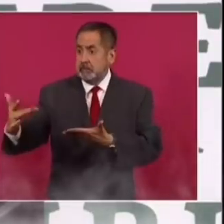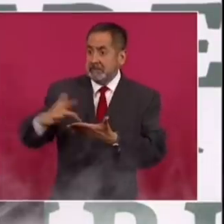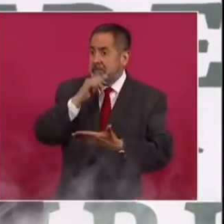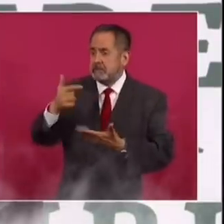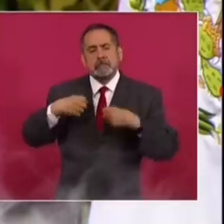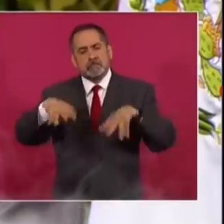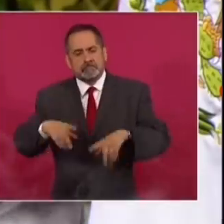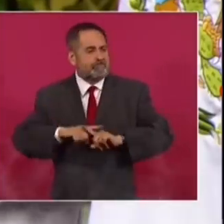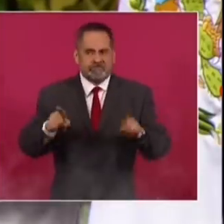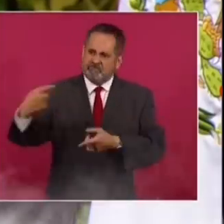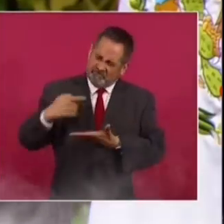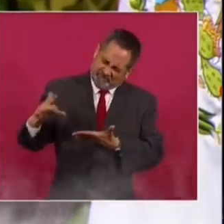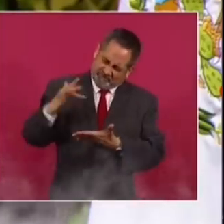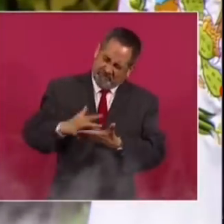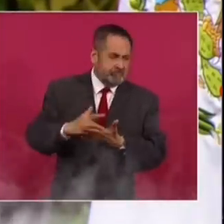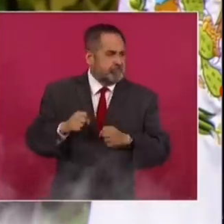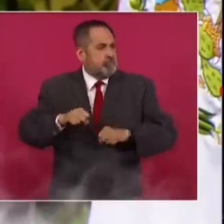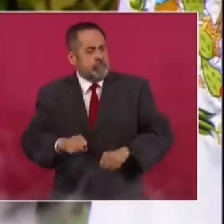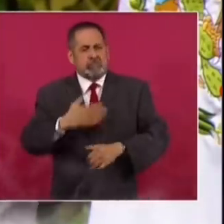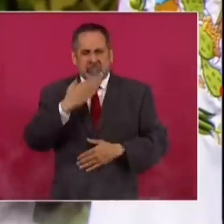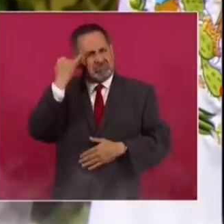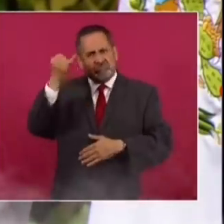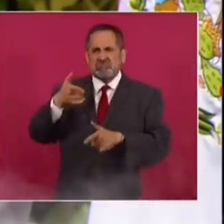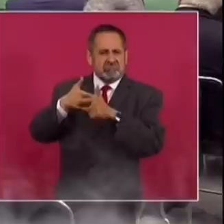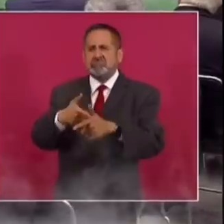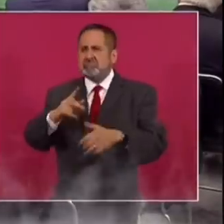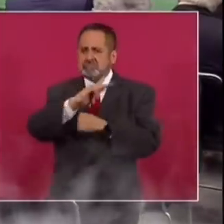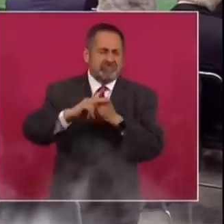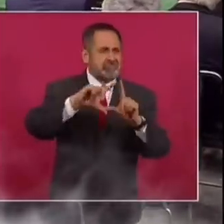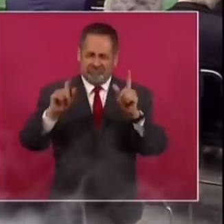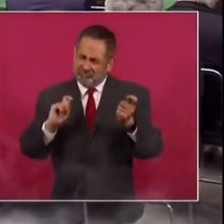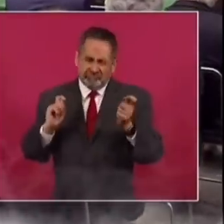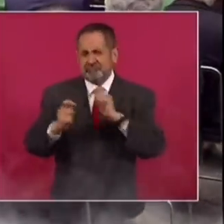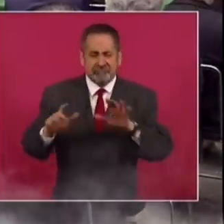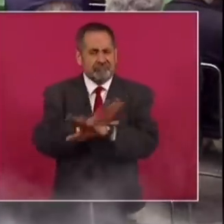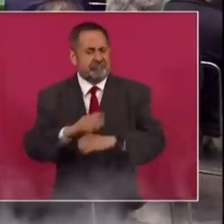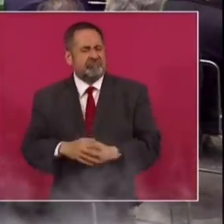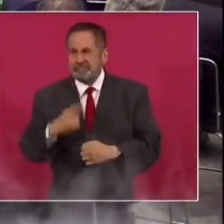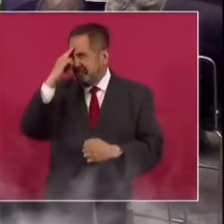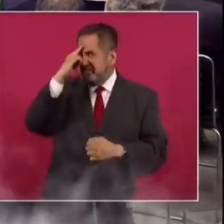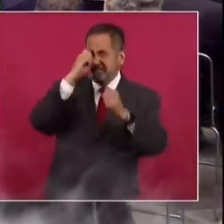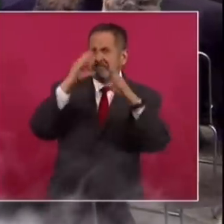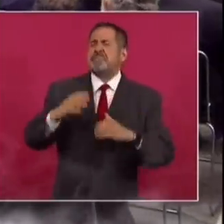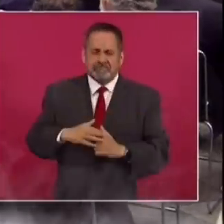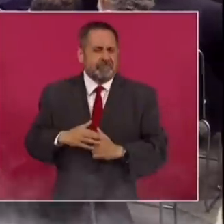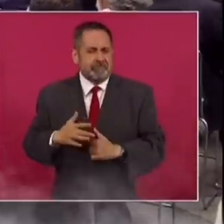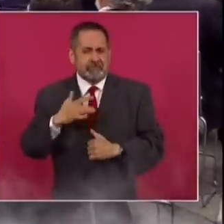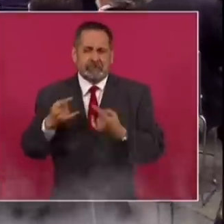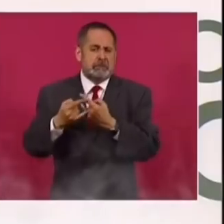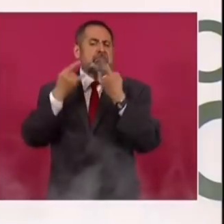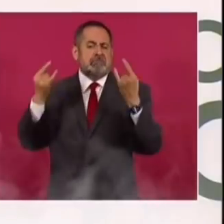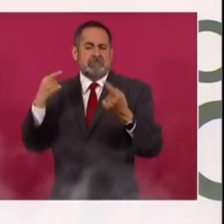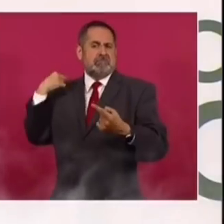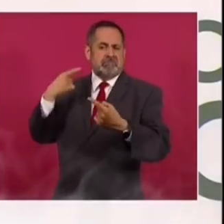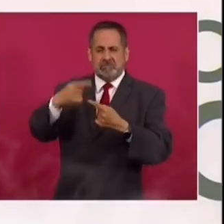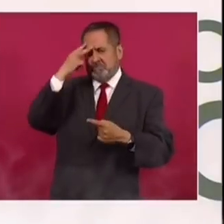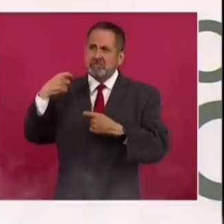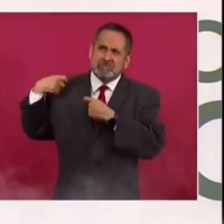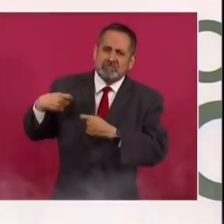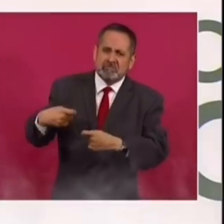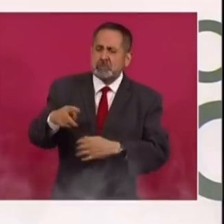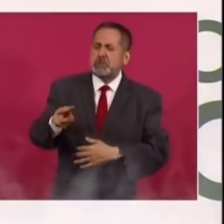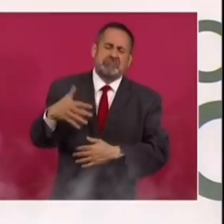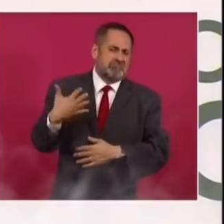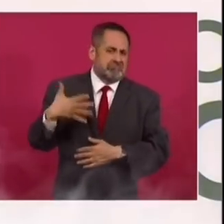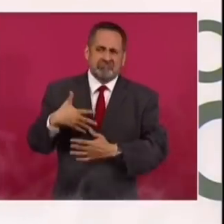es lo más importante el bello ideal de continuar transformando el país inspirados en nuestra ejemplar historia en el legado que nos